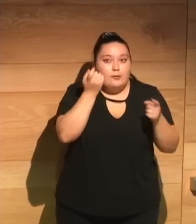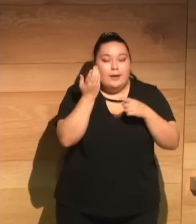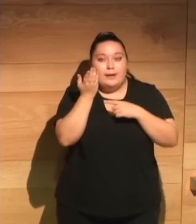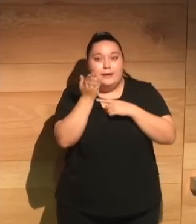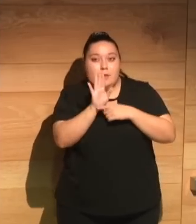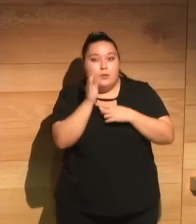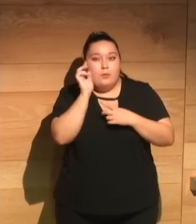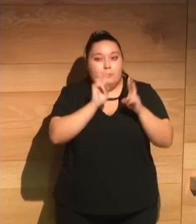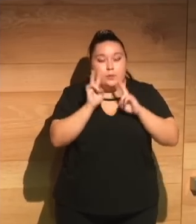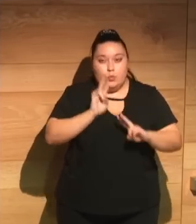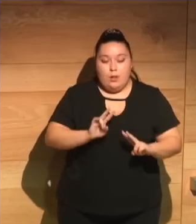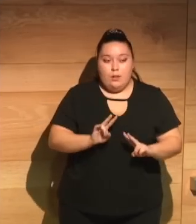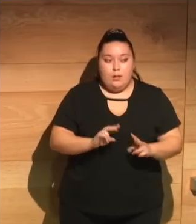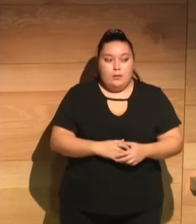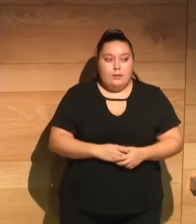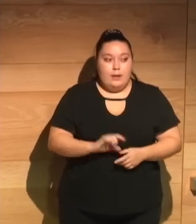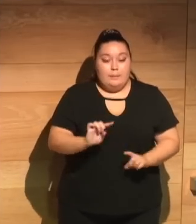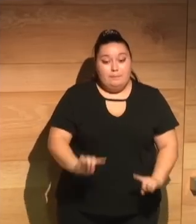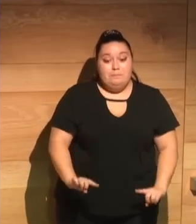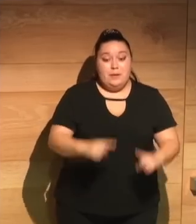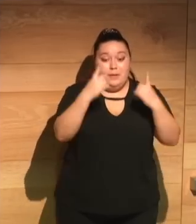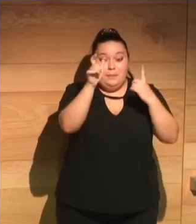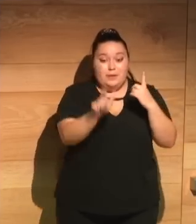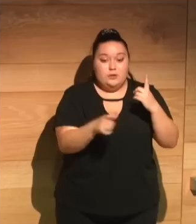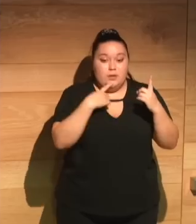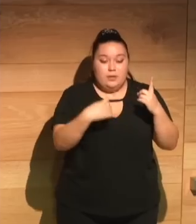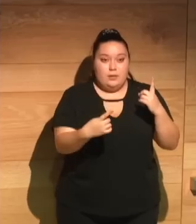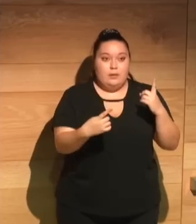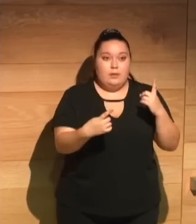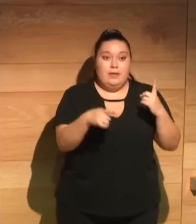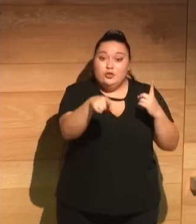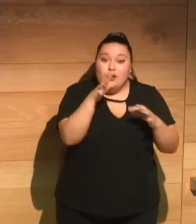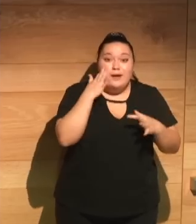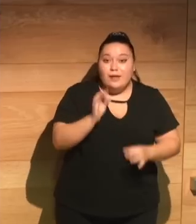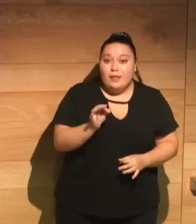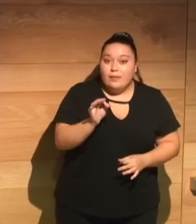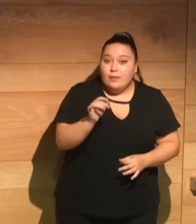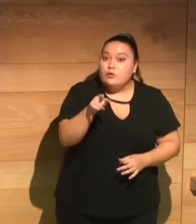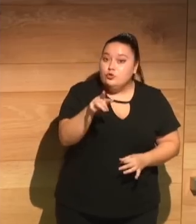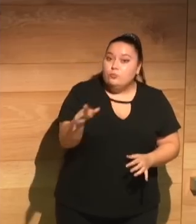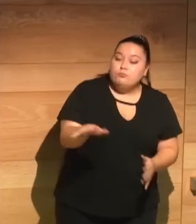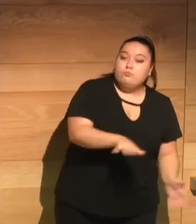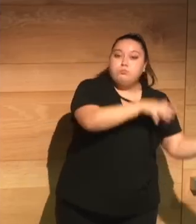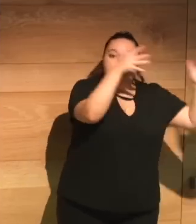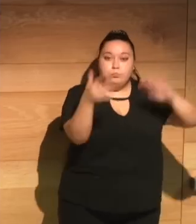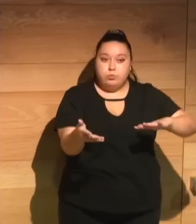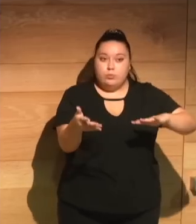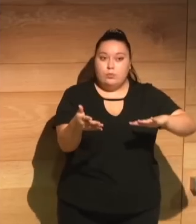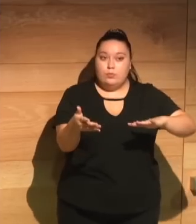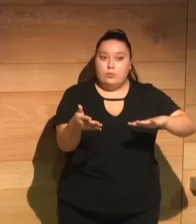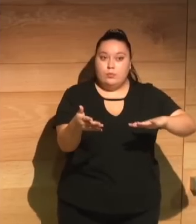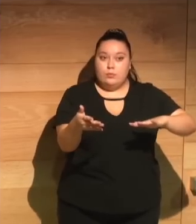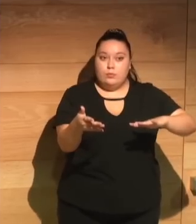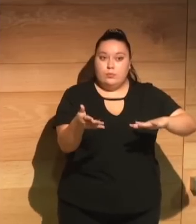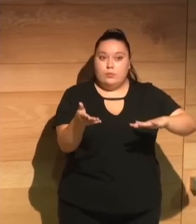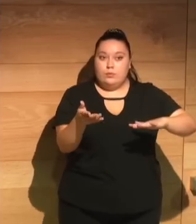representación visual, la primera vez que alguien dice, eso es la realidad, y voy a trasladarla aquí con verismo, en lugar